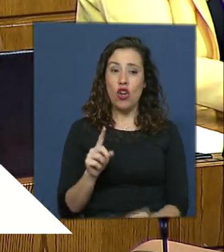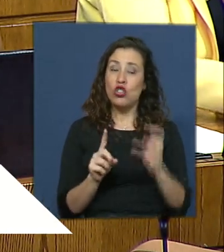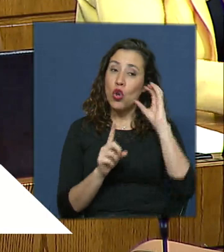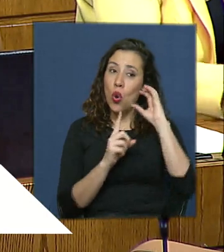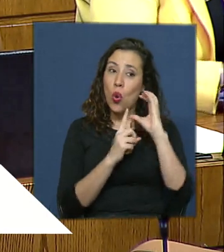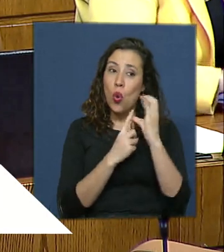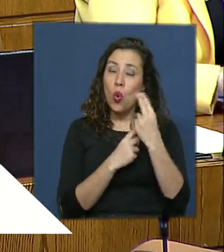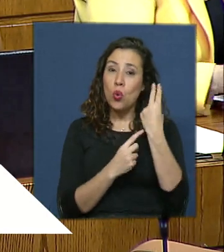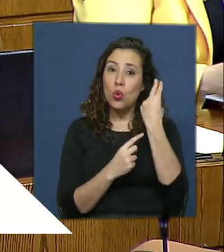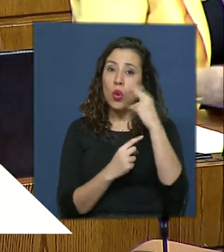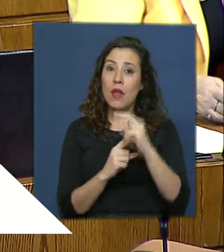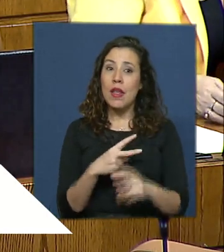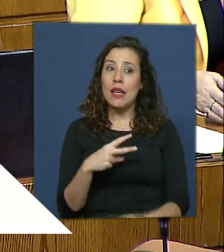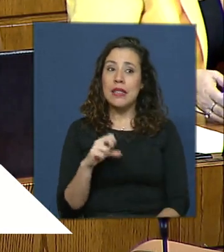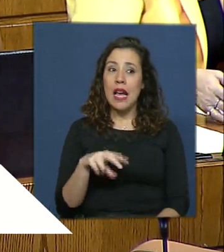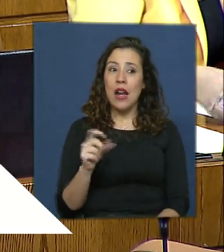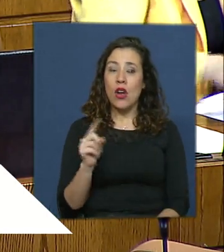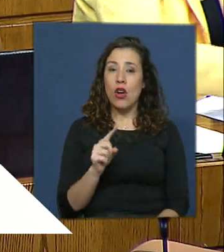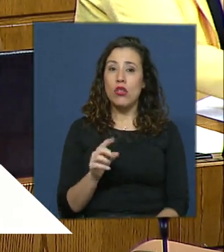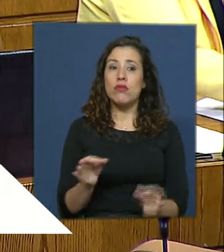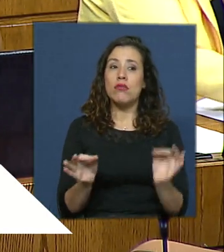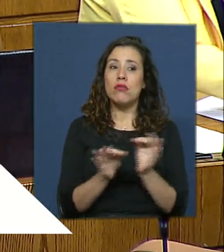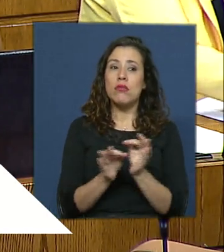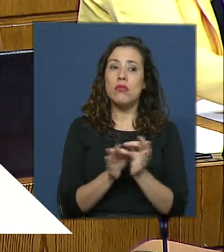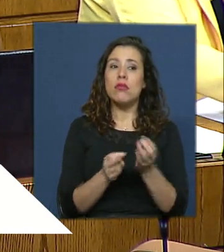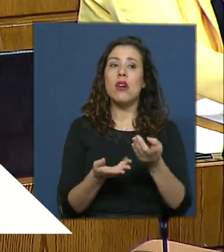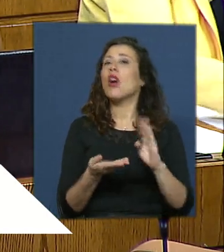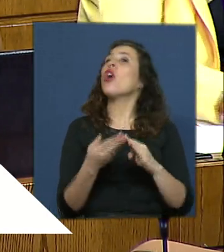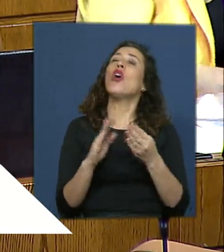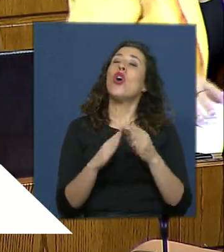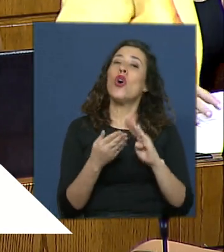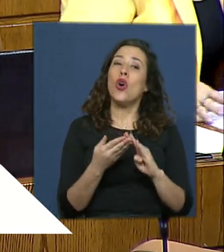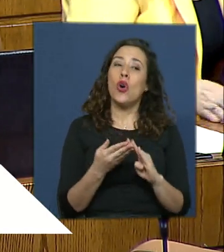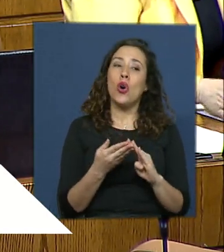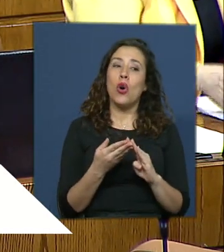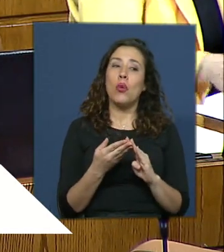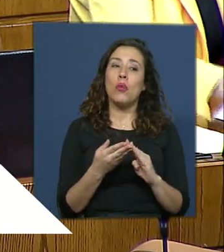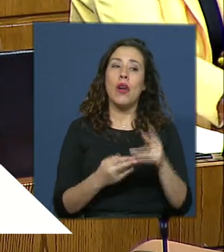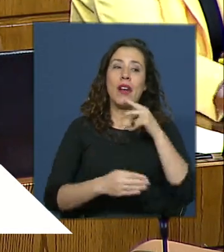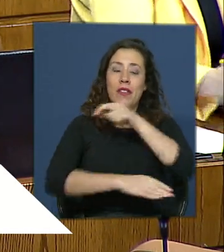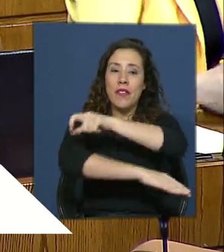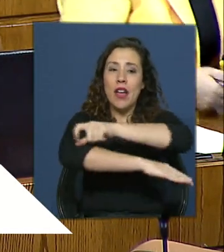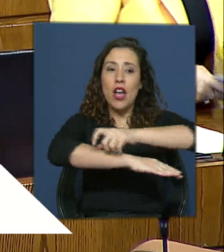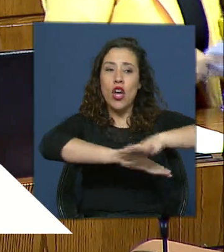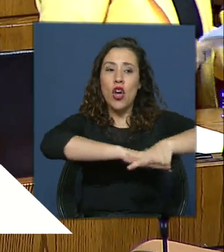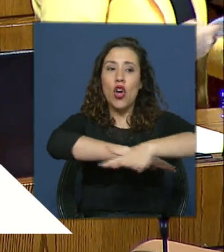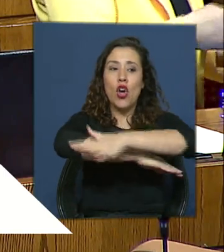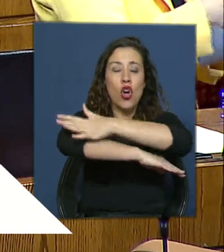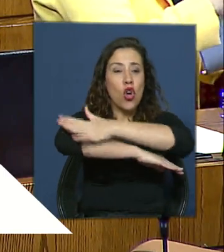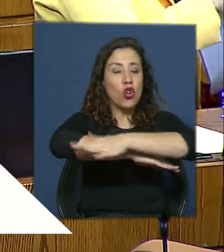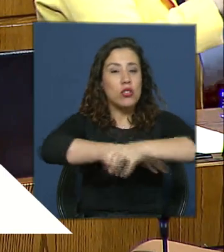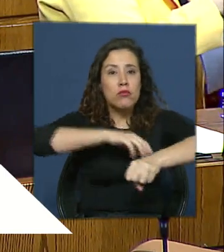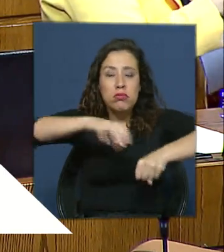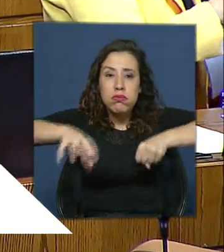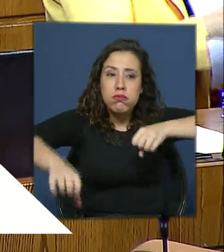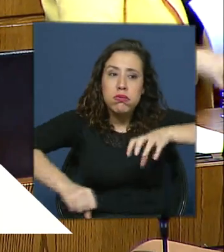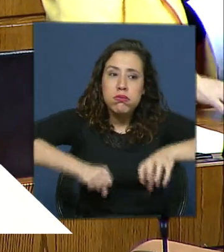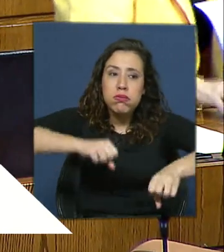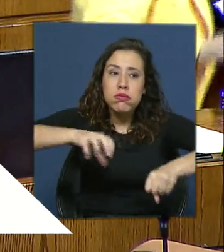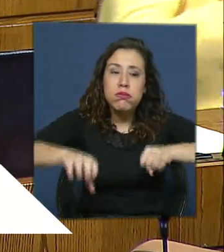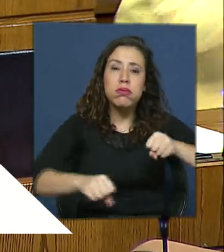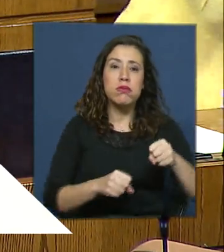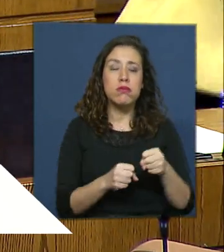cultura de los changos, describiéndolos como un pueblo costero, de cazadores, recolectores,